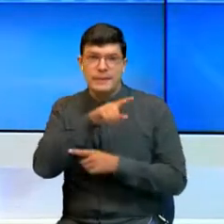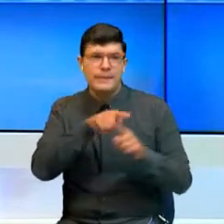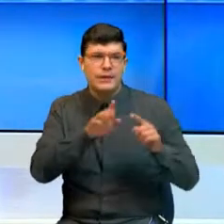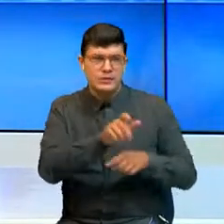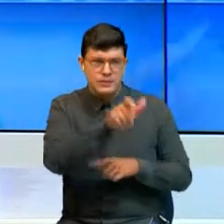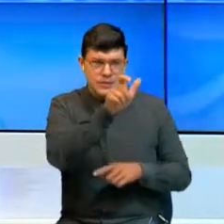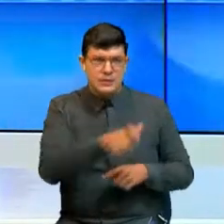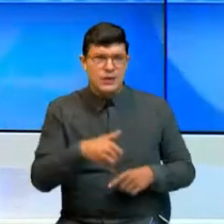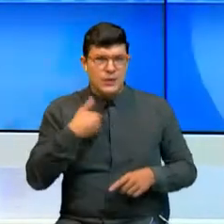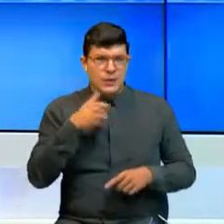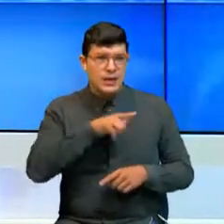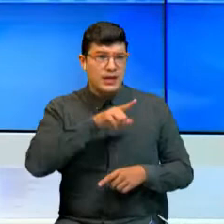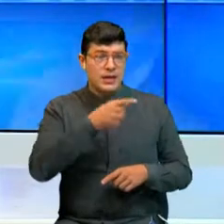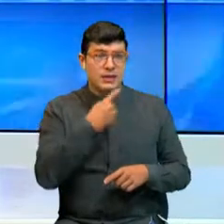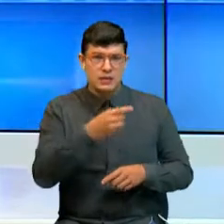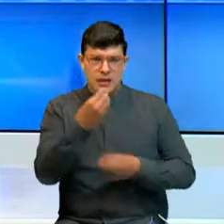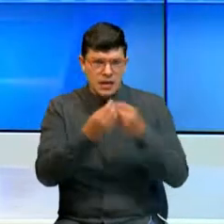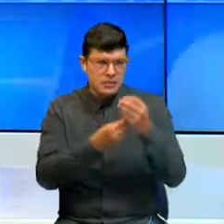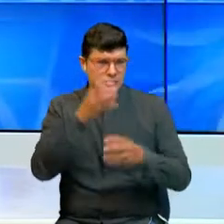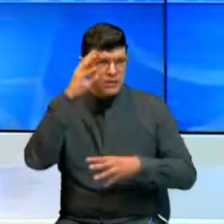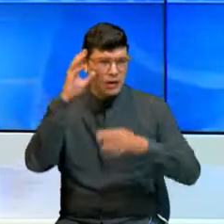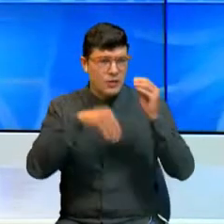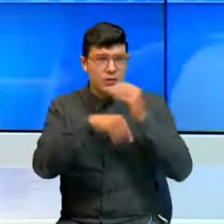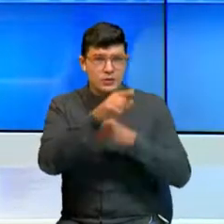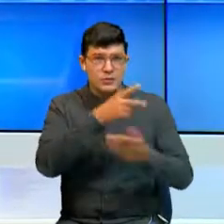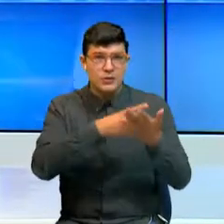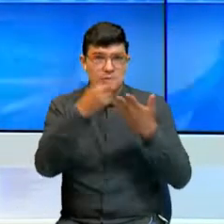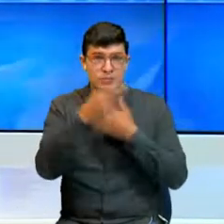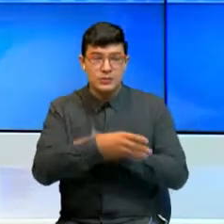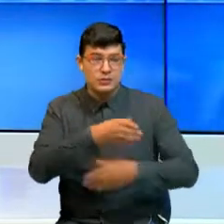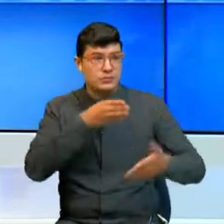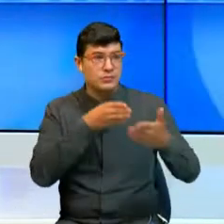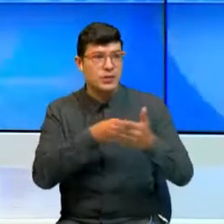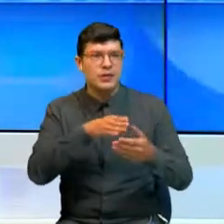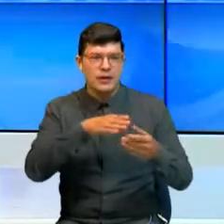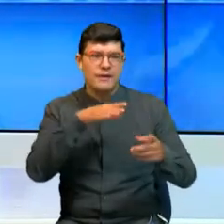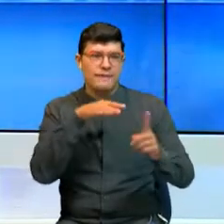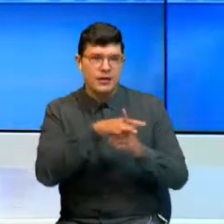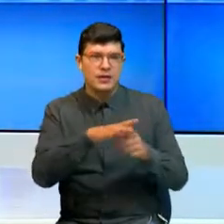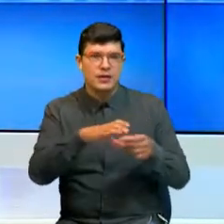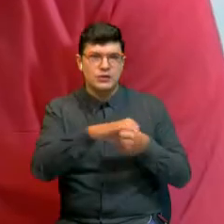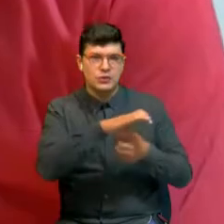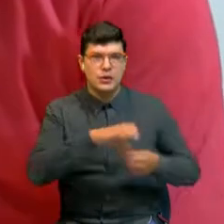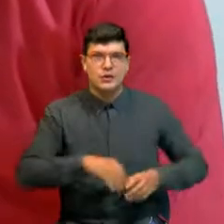joven dirigente indicó que realizará oposición a los proyectos que vayan en contra de la ciudad.